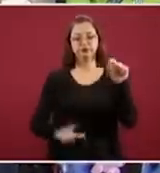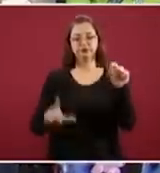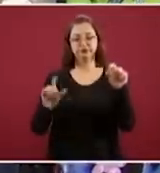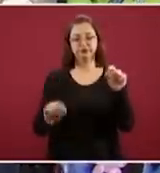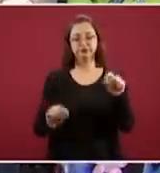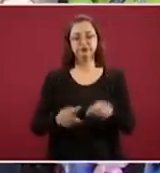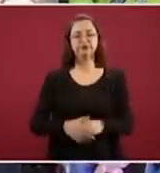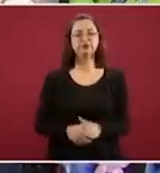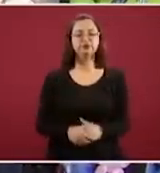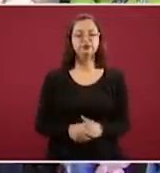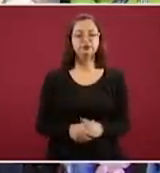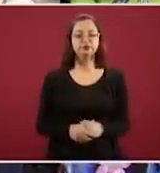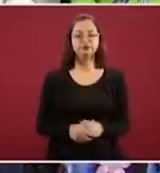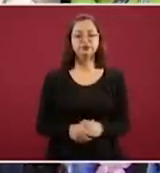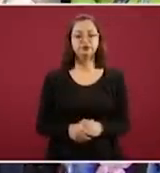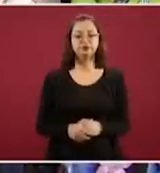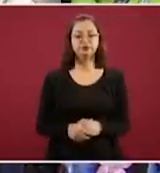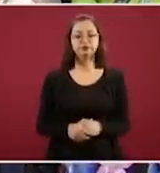Unidos de México.